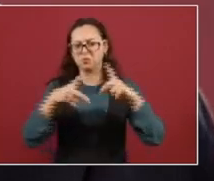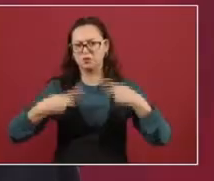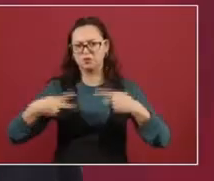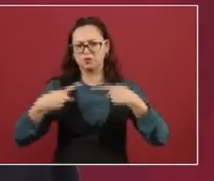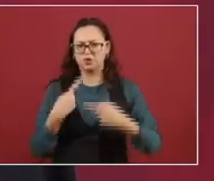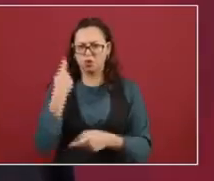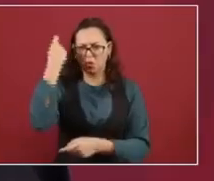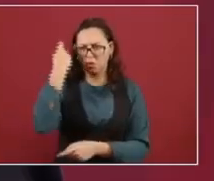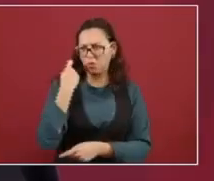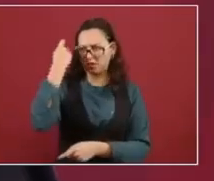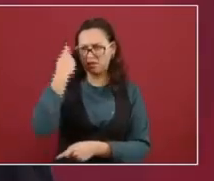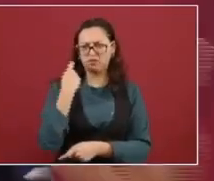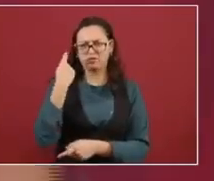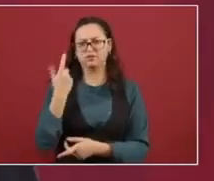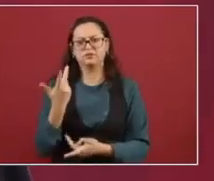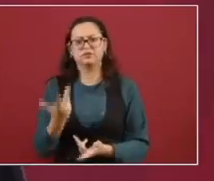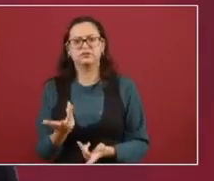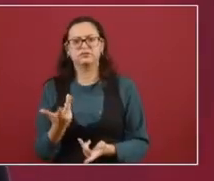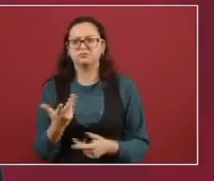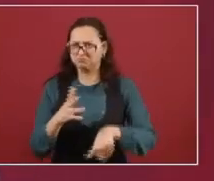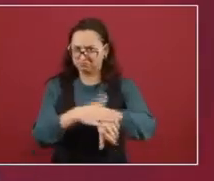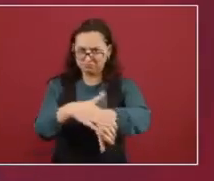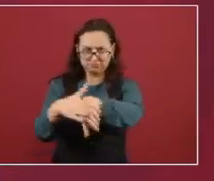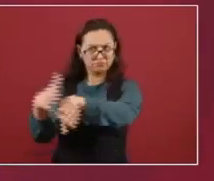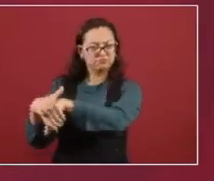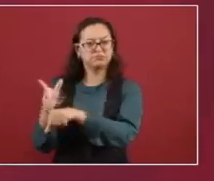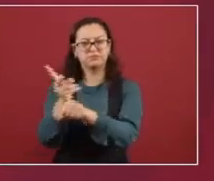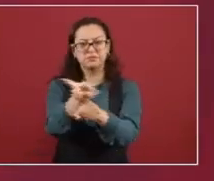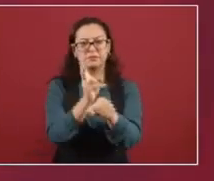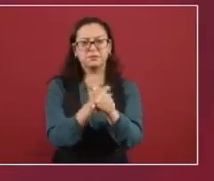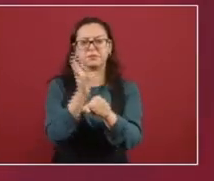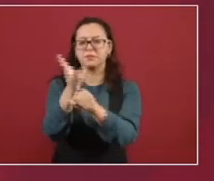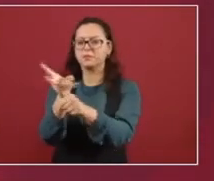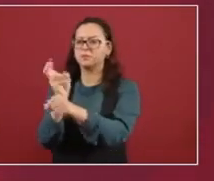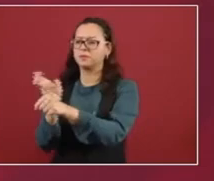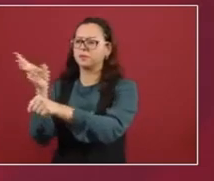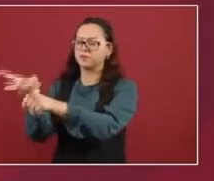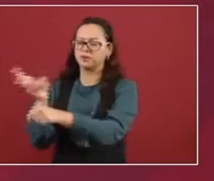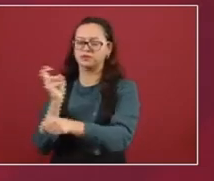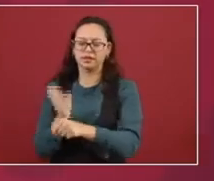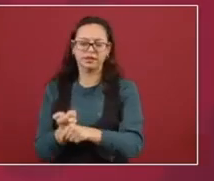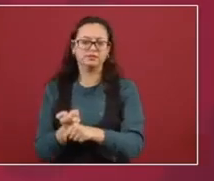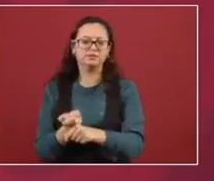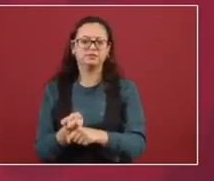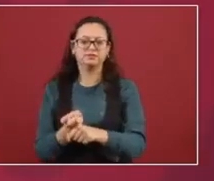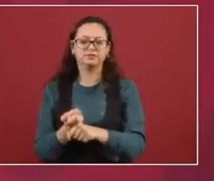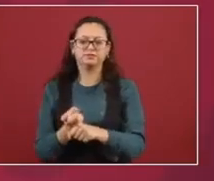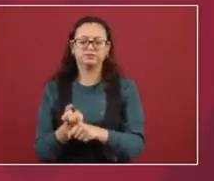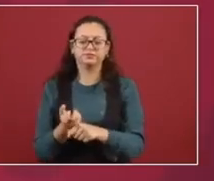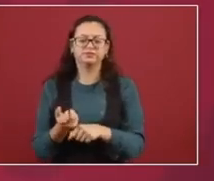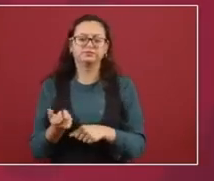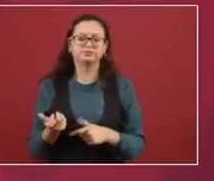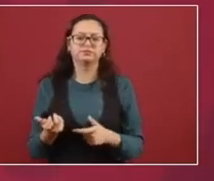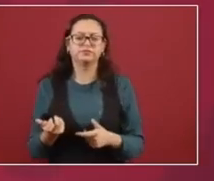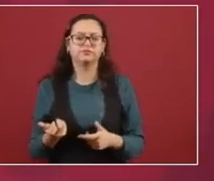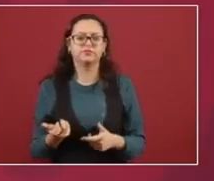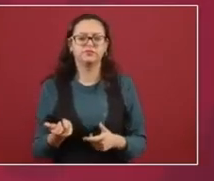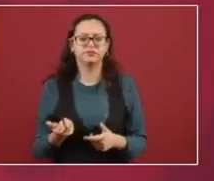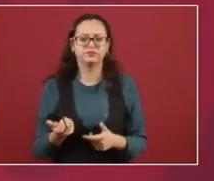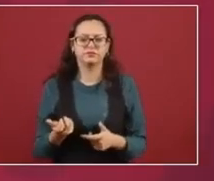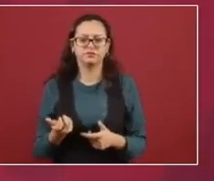jubilados, porque lo estamos convocando. Una de las cosas